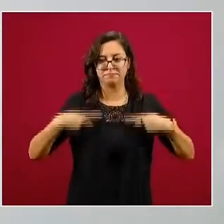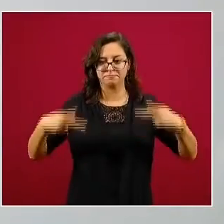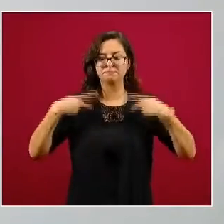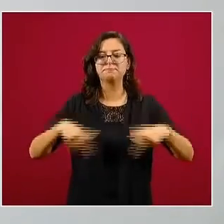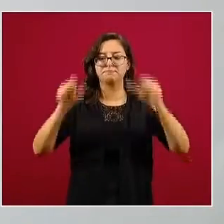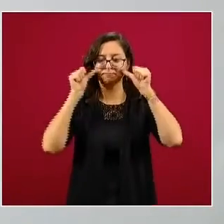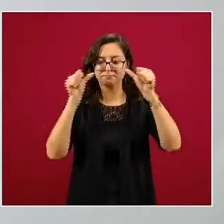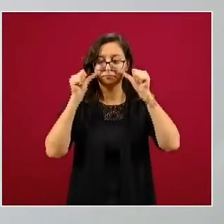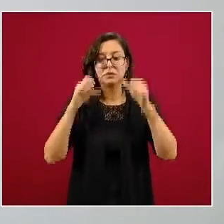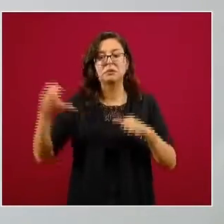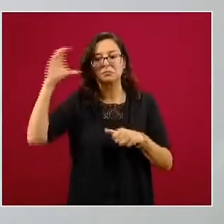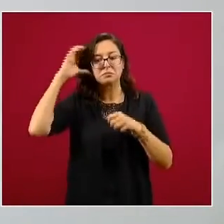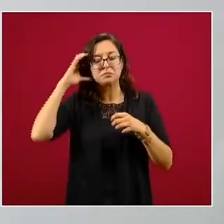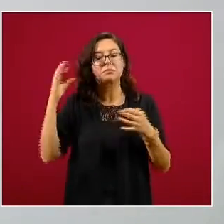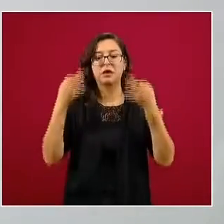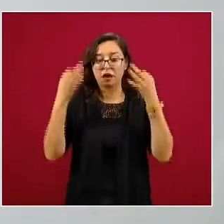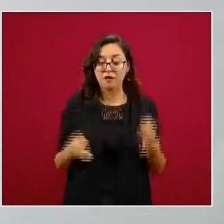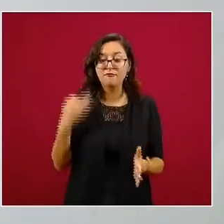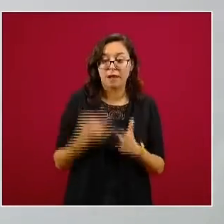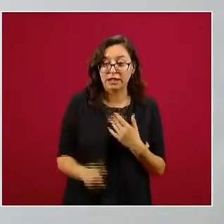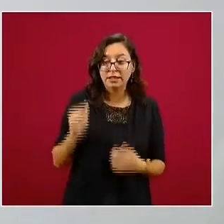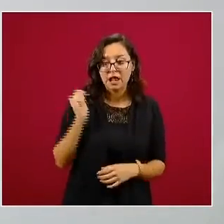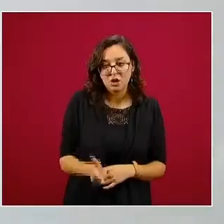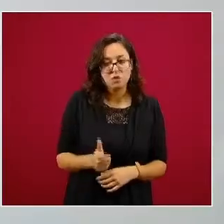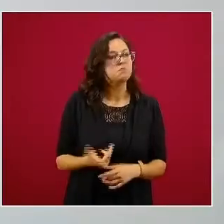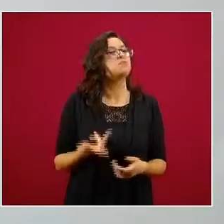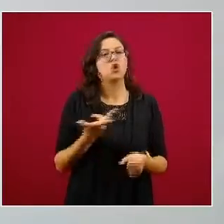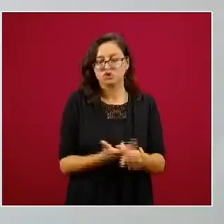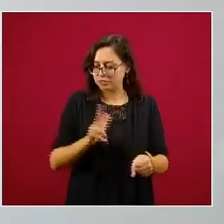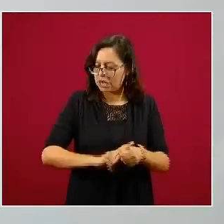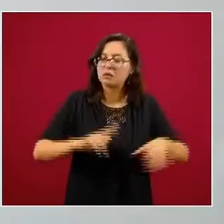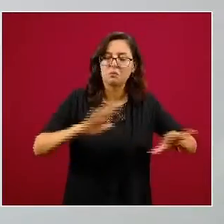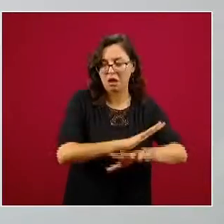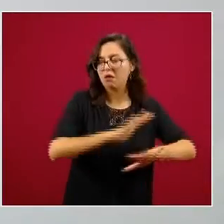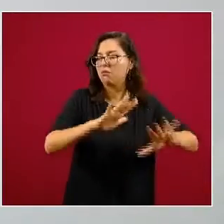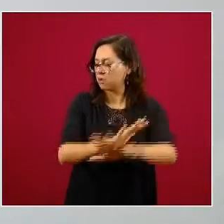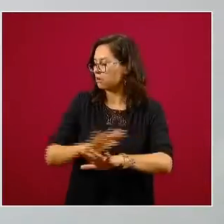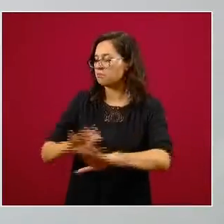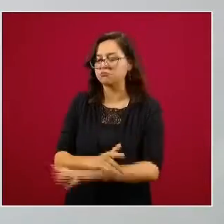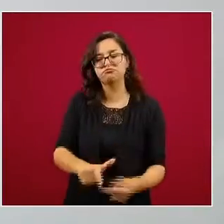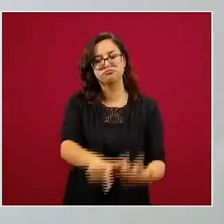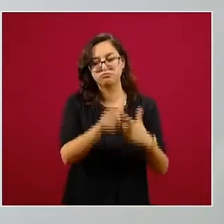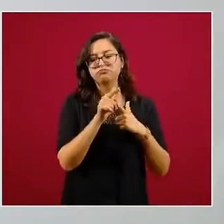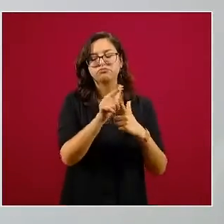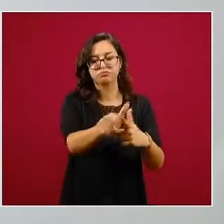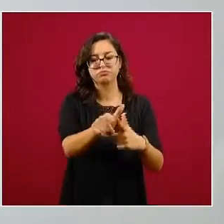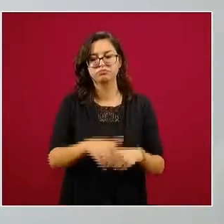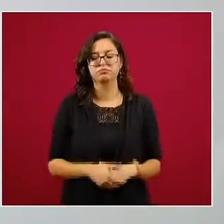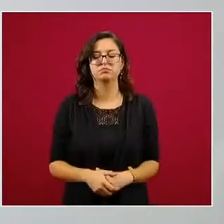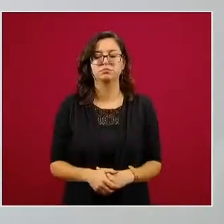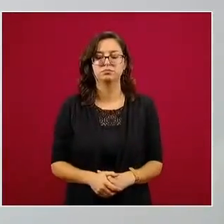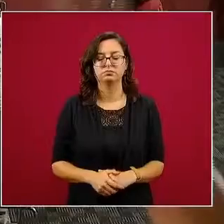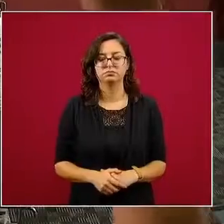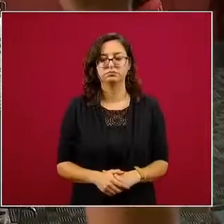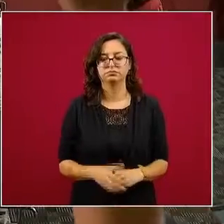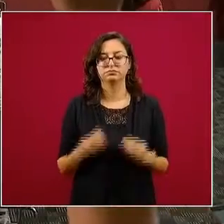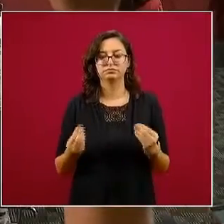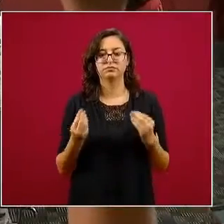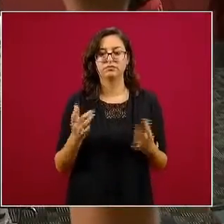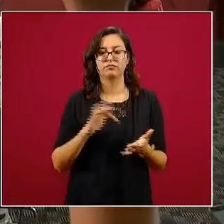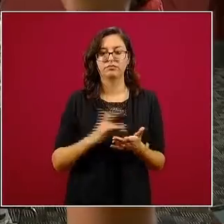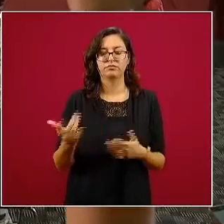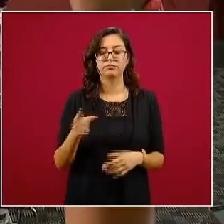en operación, pero está por entrar en operación en los próximos días. Adicionalmente a eso, en la Margarita también